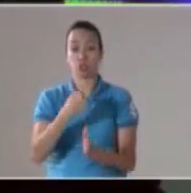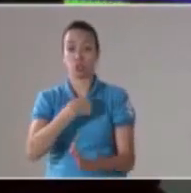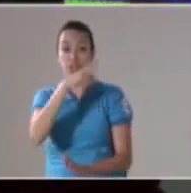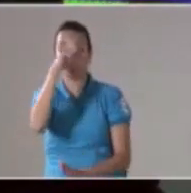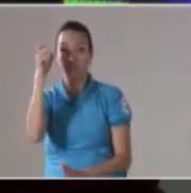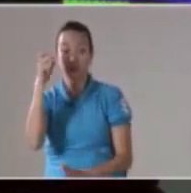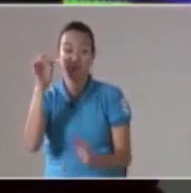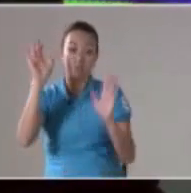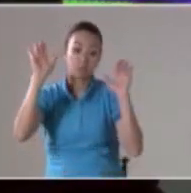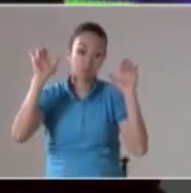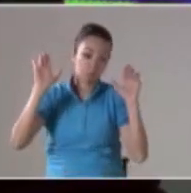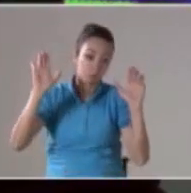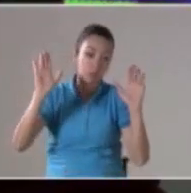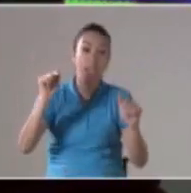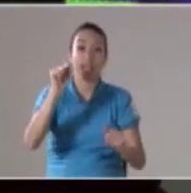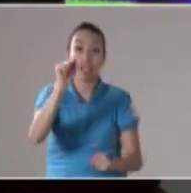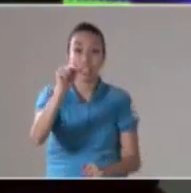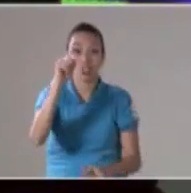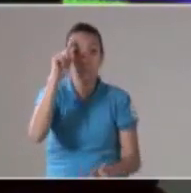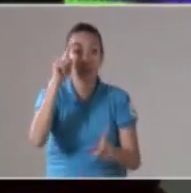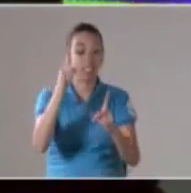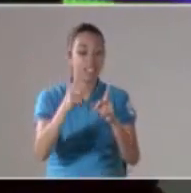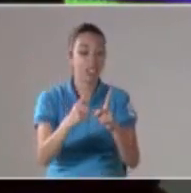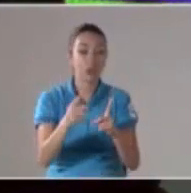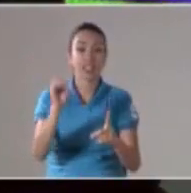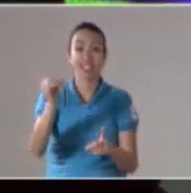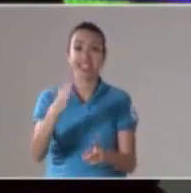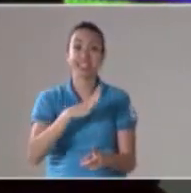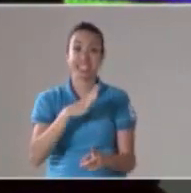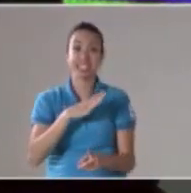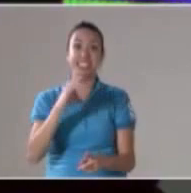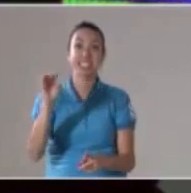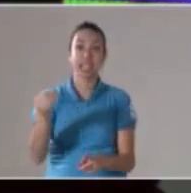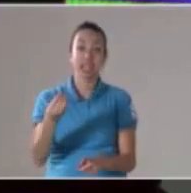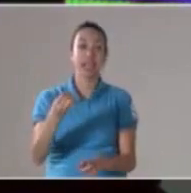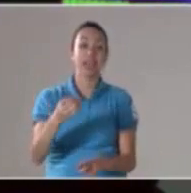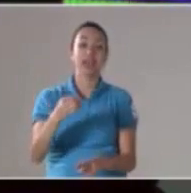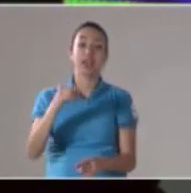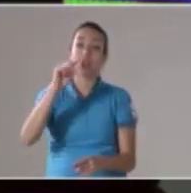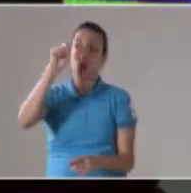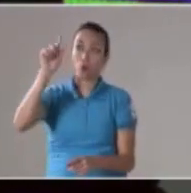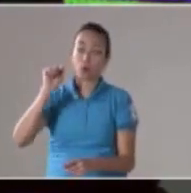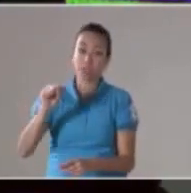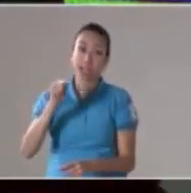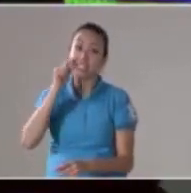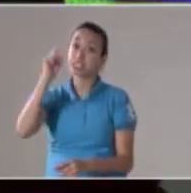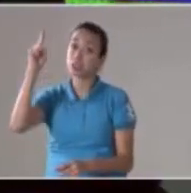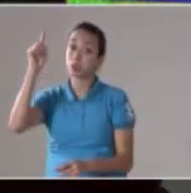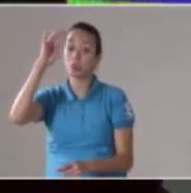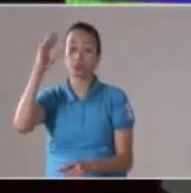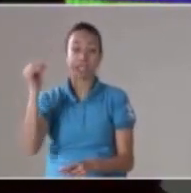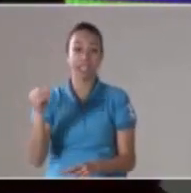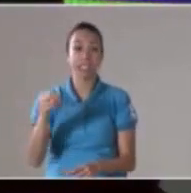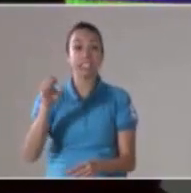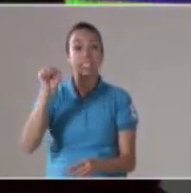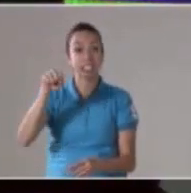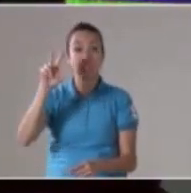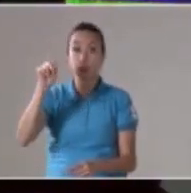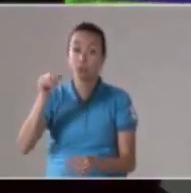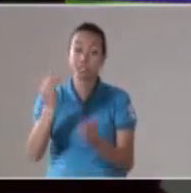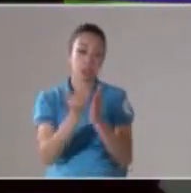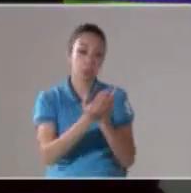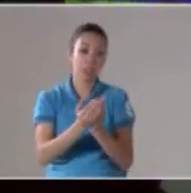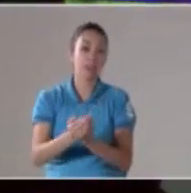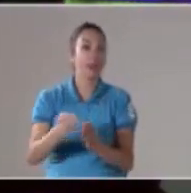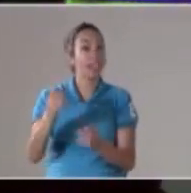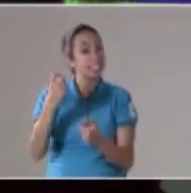decisión bien delicada, porque vas a tener muchas limitaciones, por lo menos económicas. Pero si Dios te dijo que no estudiaras,